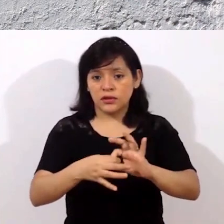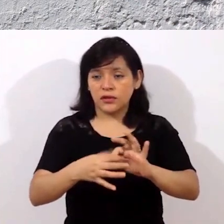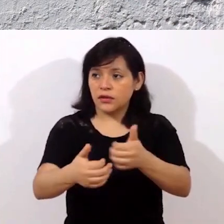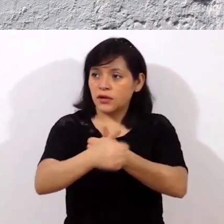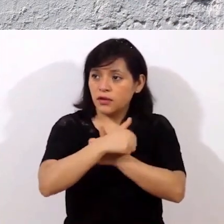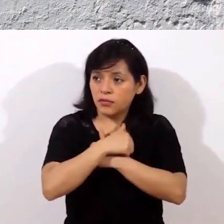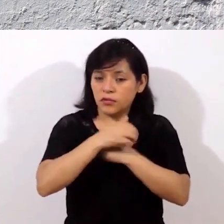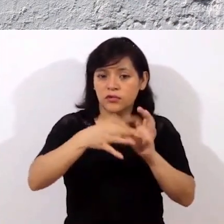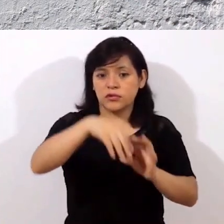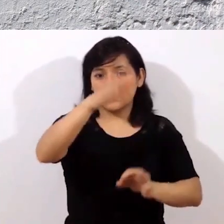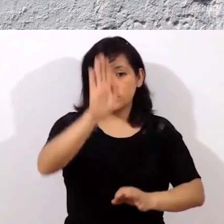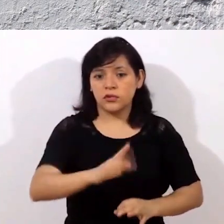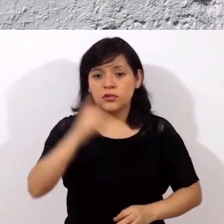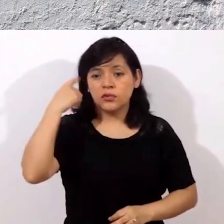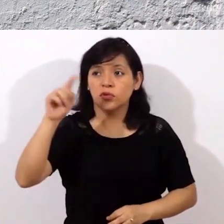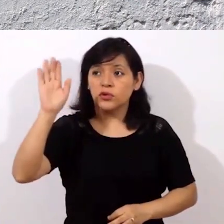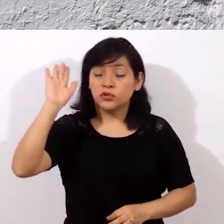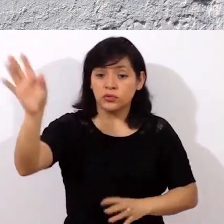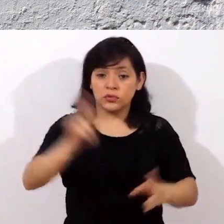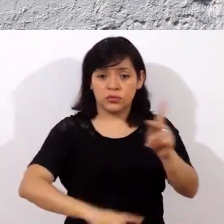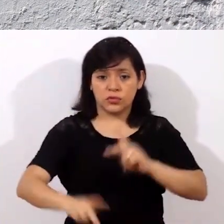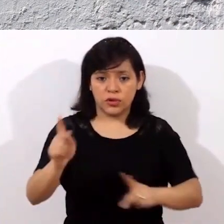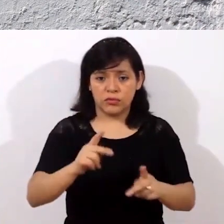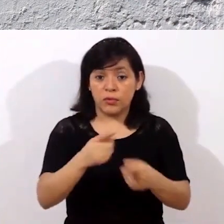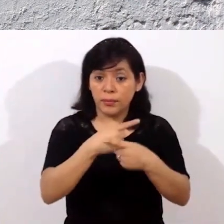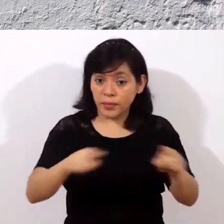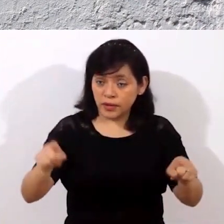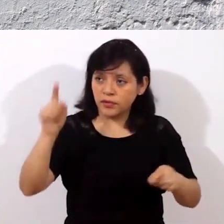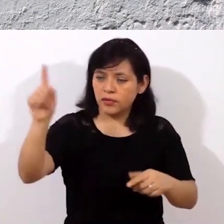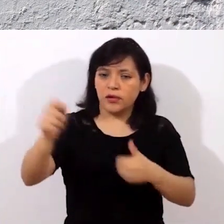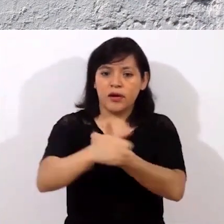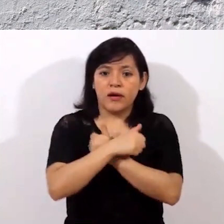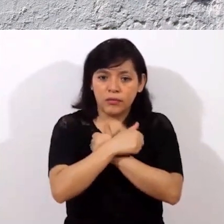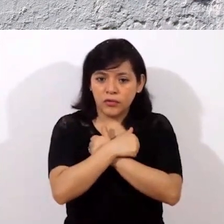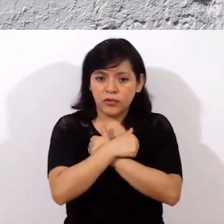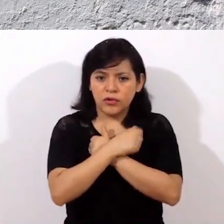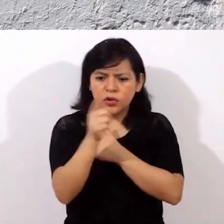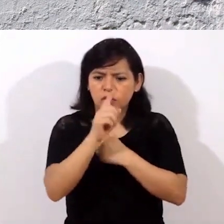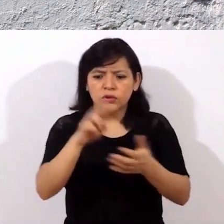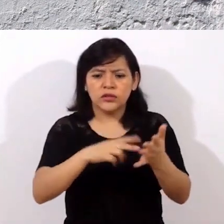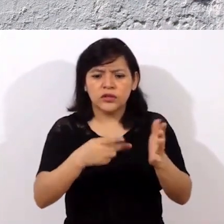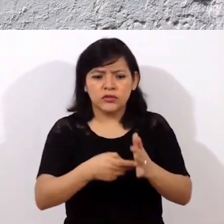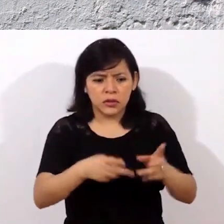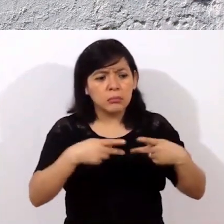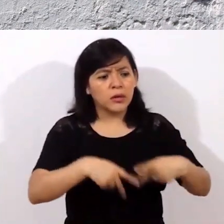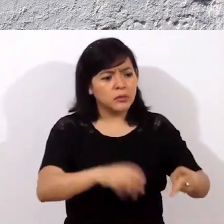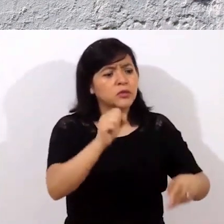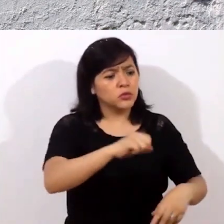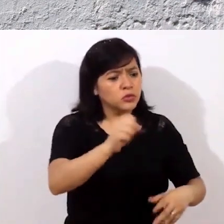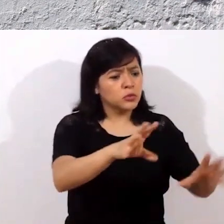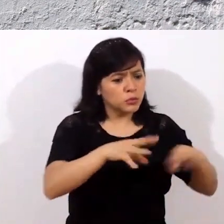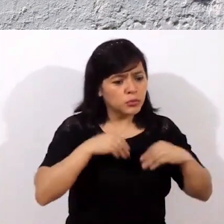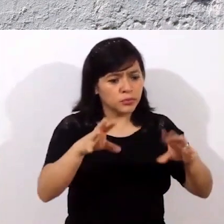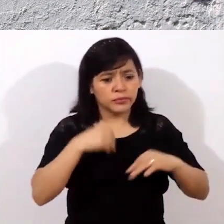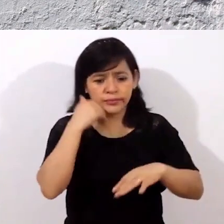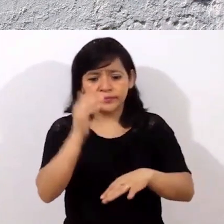dejar que Israel haga todos sus caprichos. Eso no es amor. El buen padre no es la